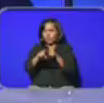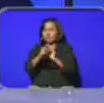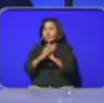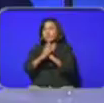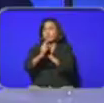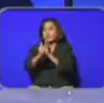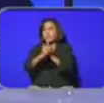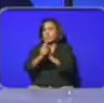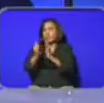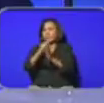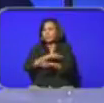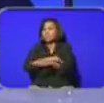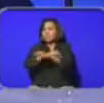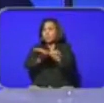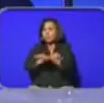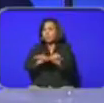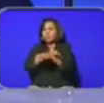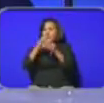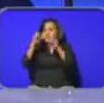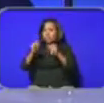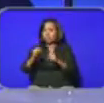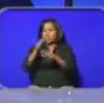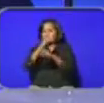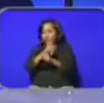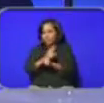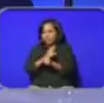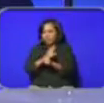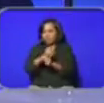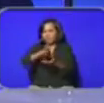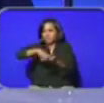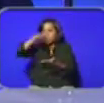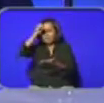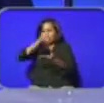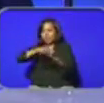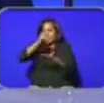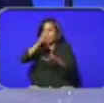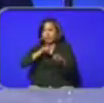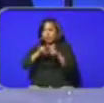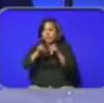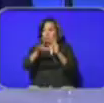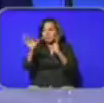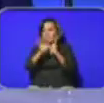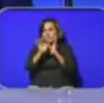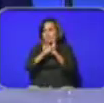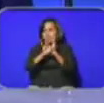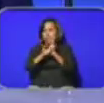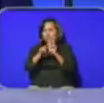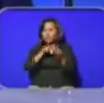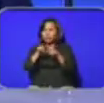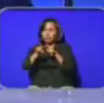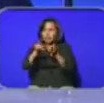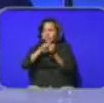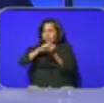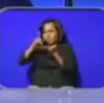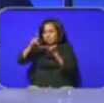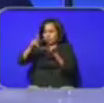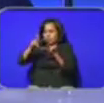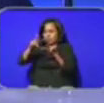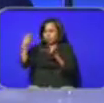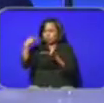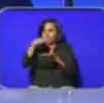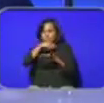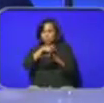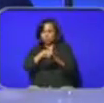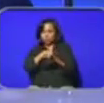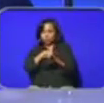oficios generales, en competencias técnicas y en competencias profesionales. Entonces nosotros como país que estamos